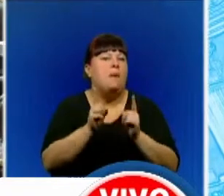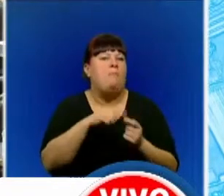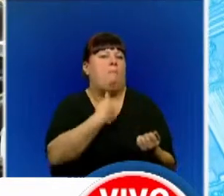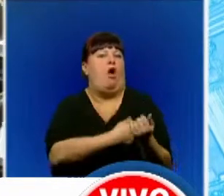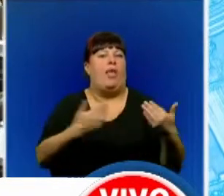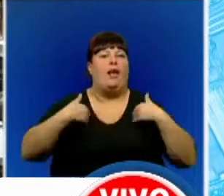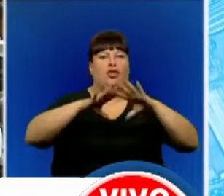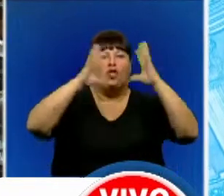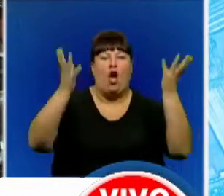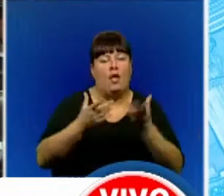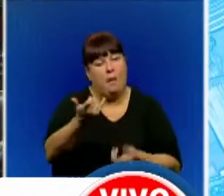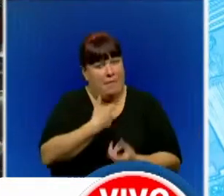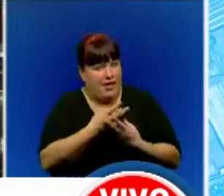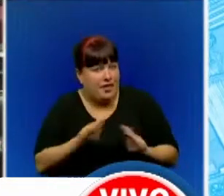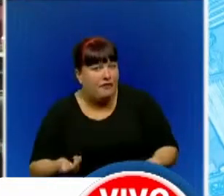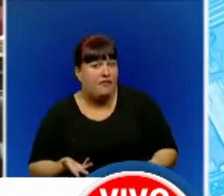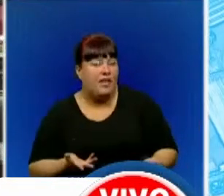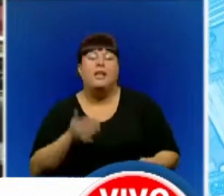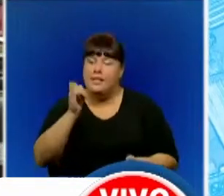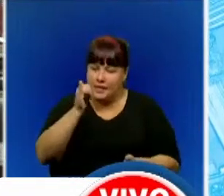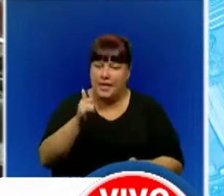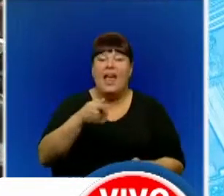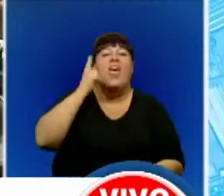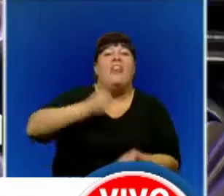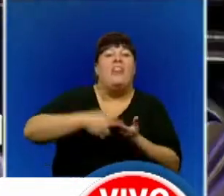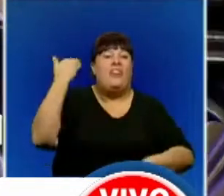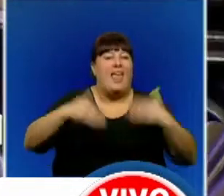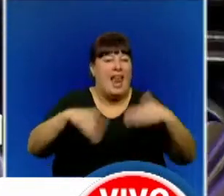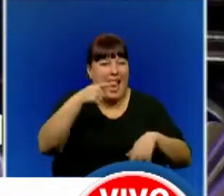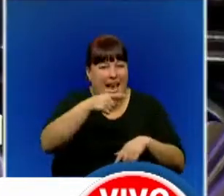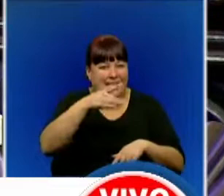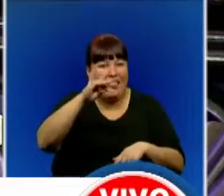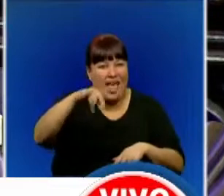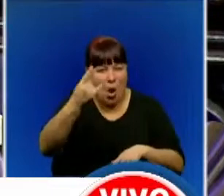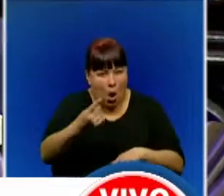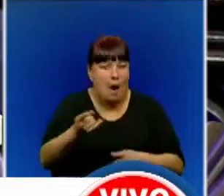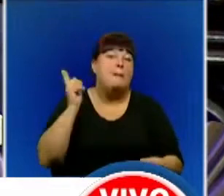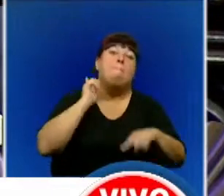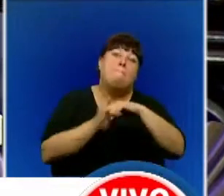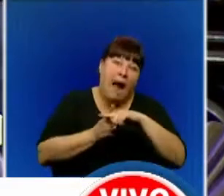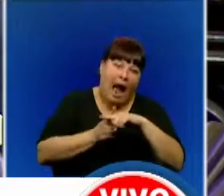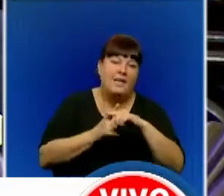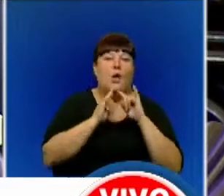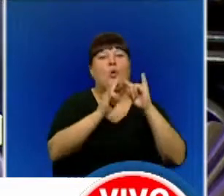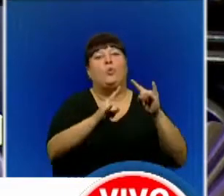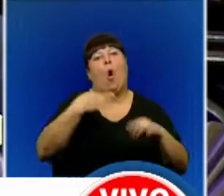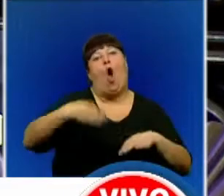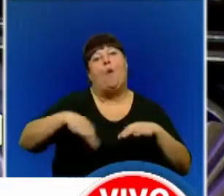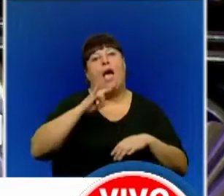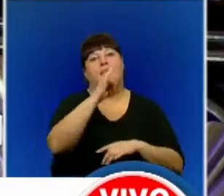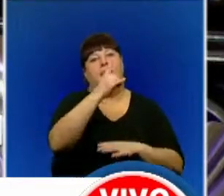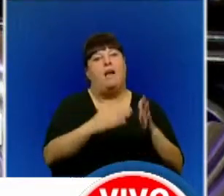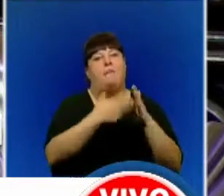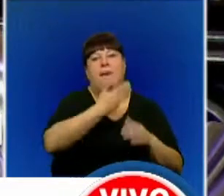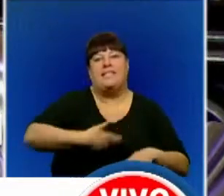poder. Me dijo a los que iba concluyendo, diputado. Sí, a los decretos de necesidad y urgencia le van a sumar delegaciones de facultades.